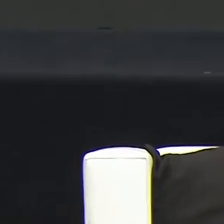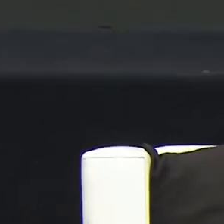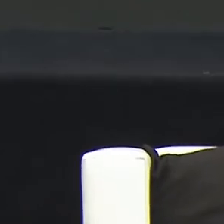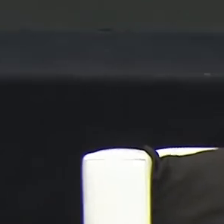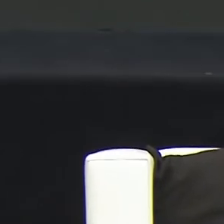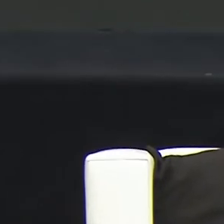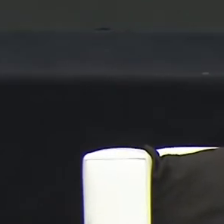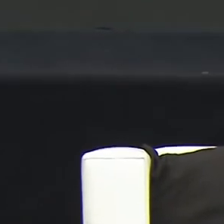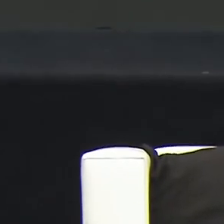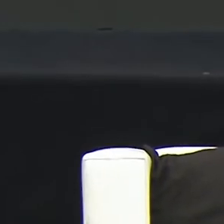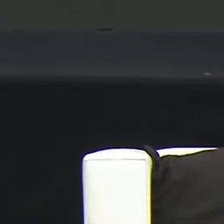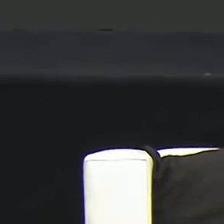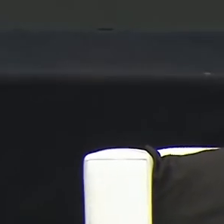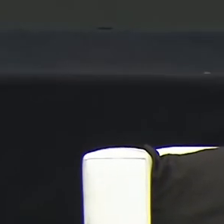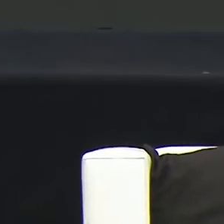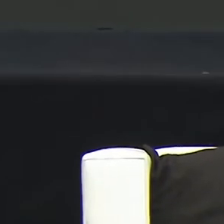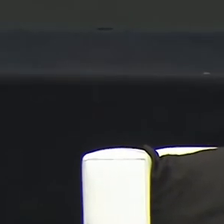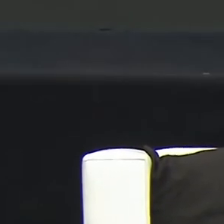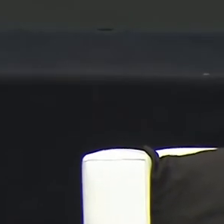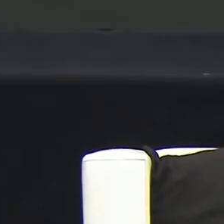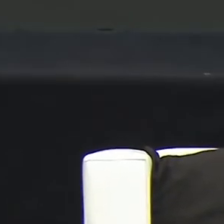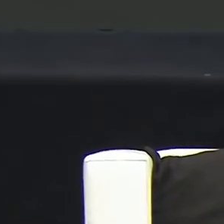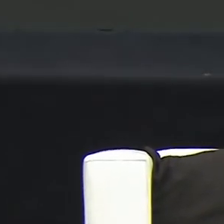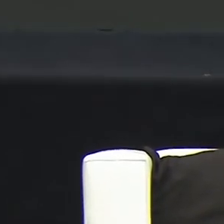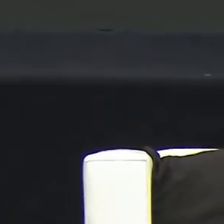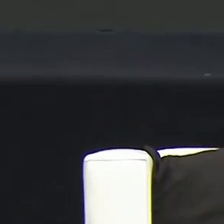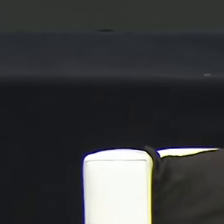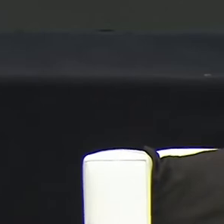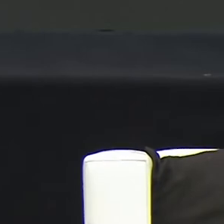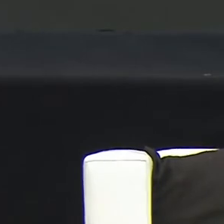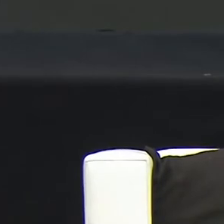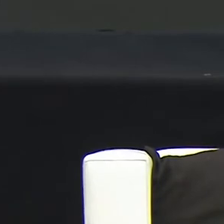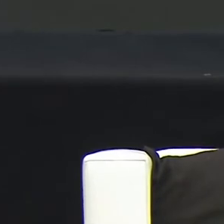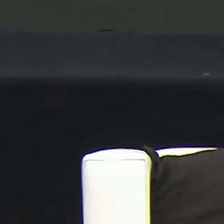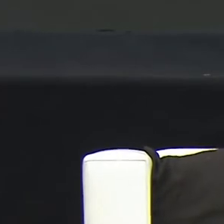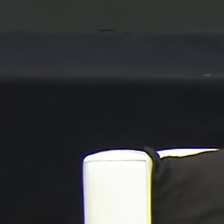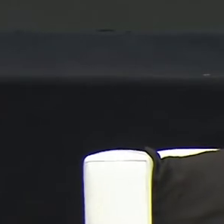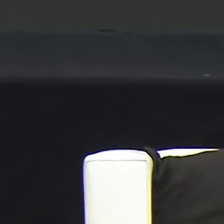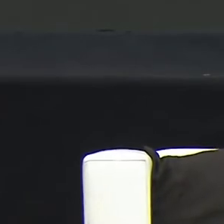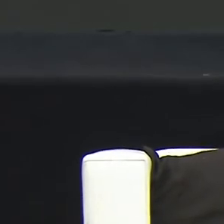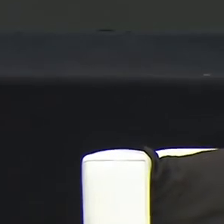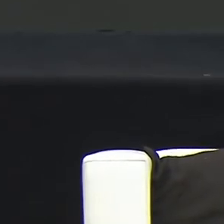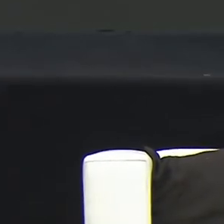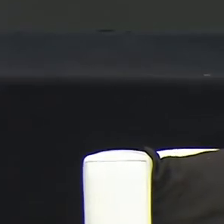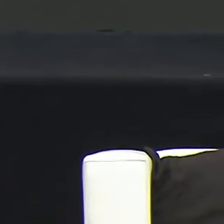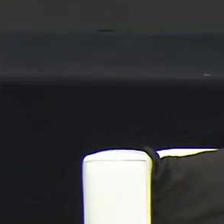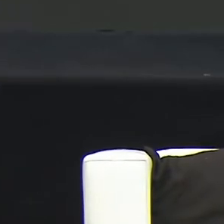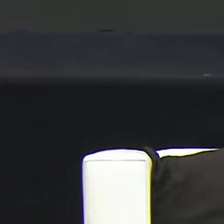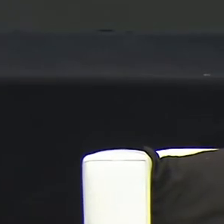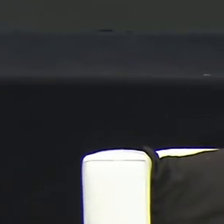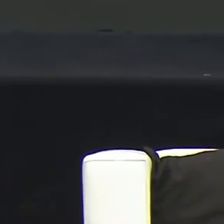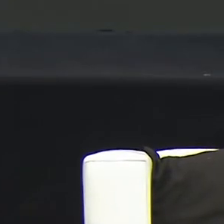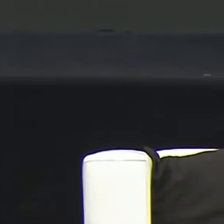sonoridad, canto y baile, siempre en nuestras músicas afro, tienen esos tres elementos, ¿verdad?